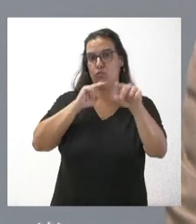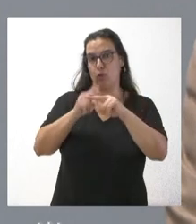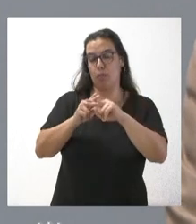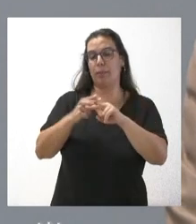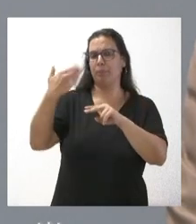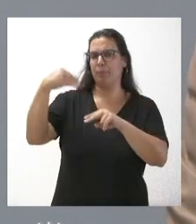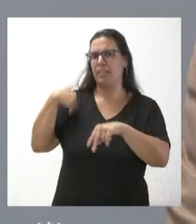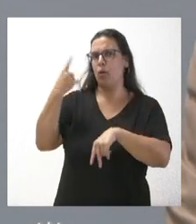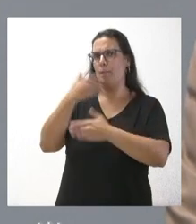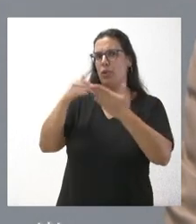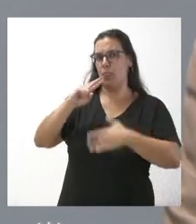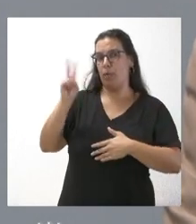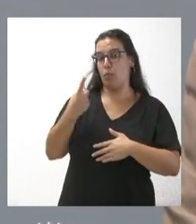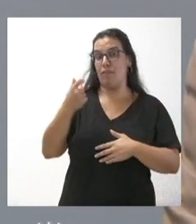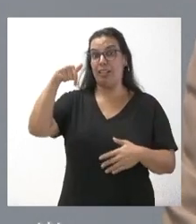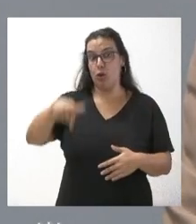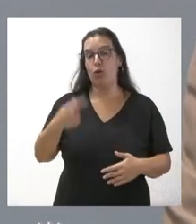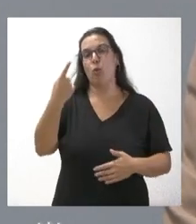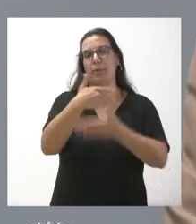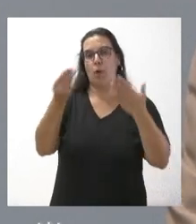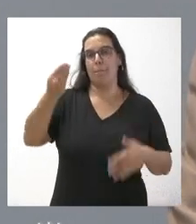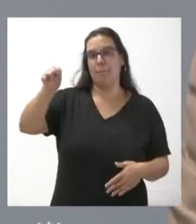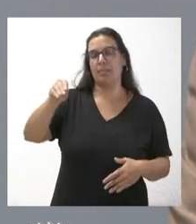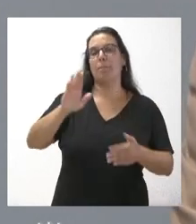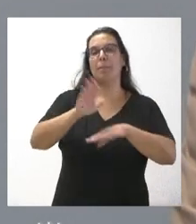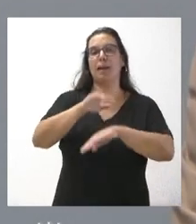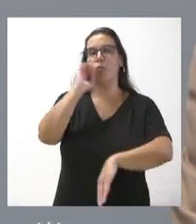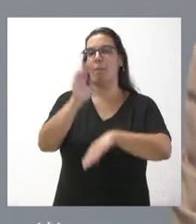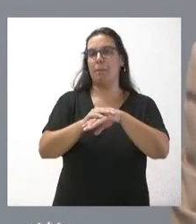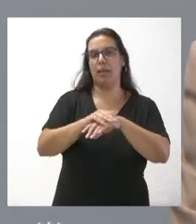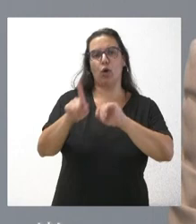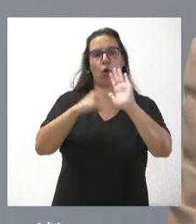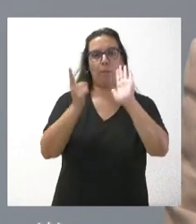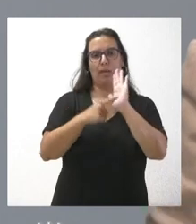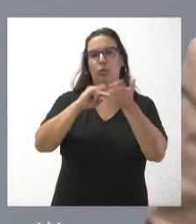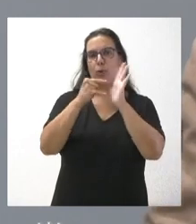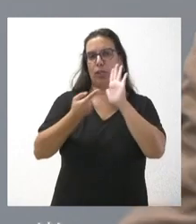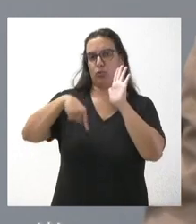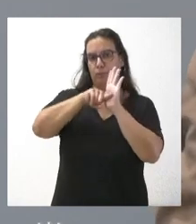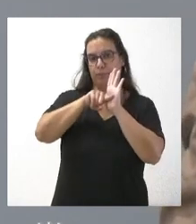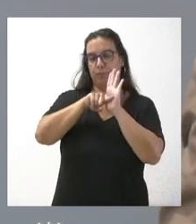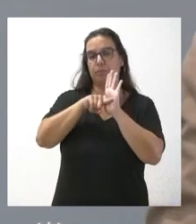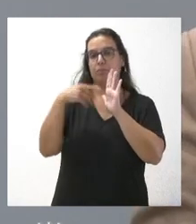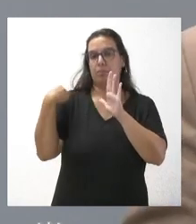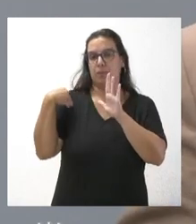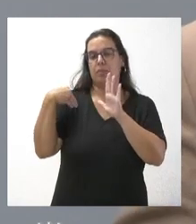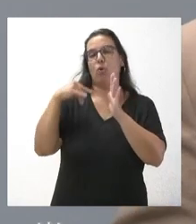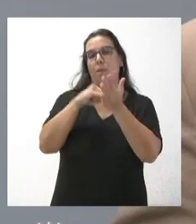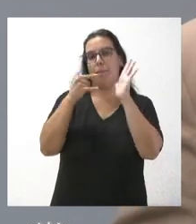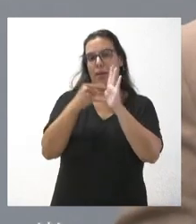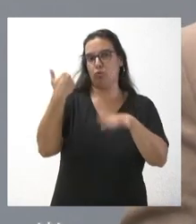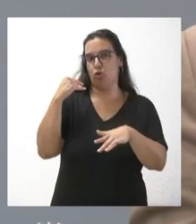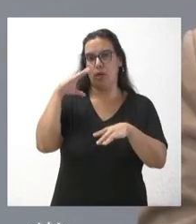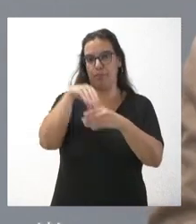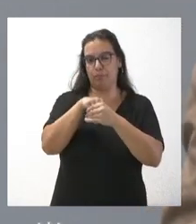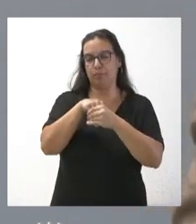Gobierno precedente y el millón restante se otorga hoy. Por tanto, hemos cumplido al 100% ese proyecto dentro de ese Plan Soria,